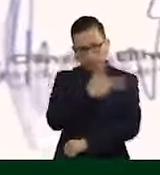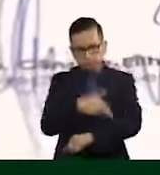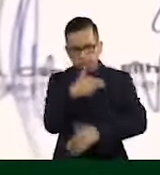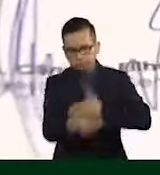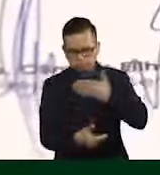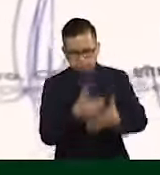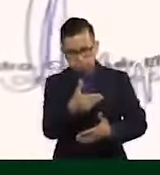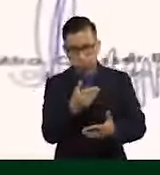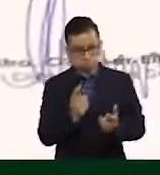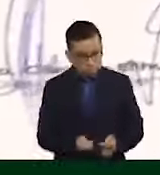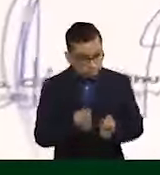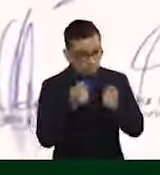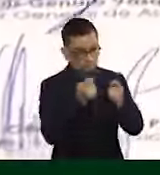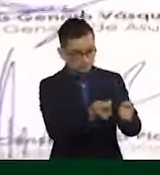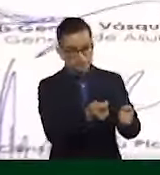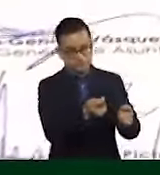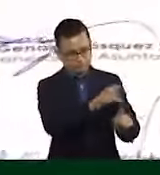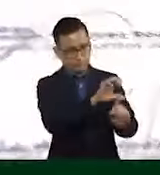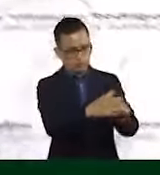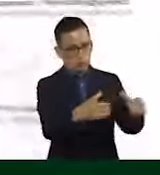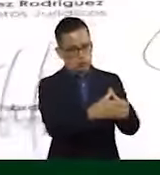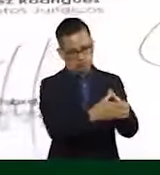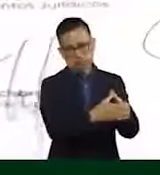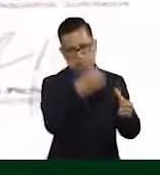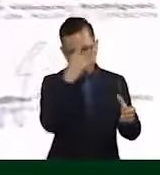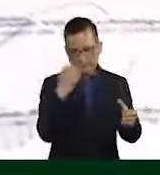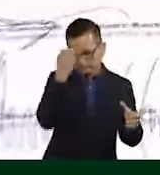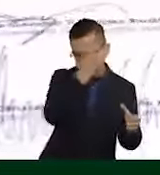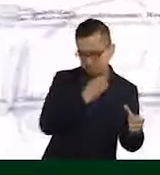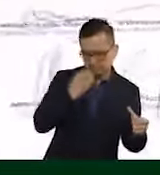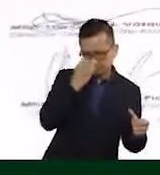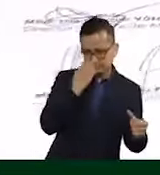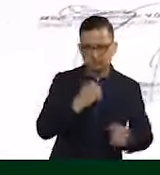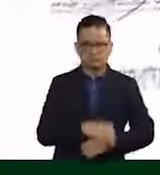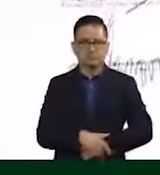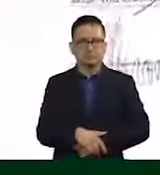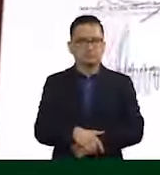Vázquez Rodríguez y enviada a la subcomisión de examen previo